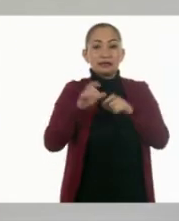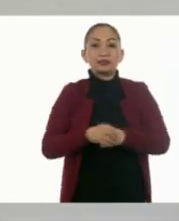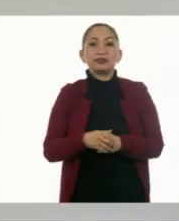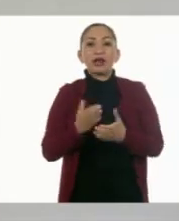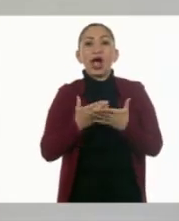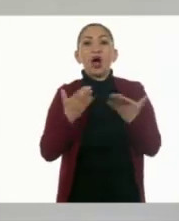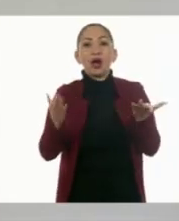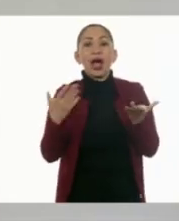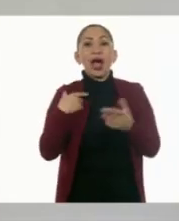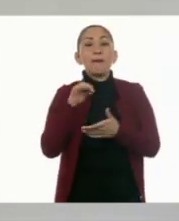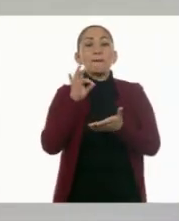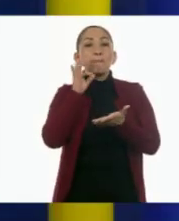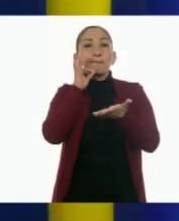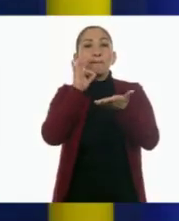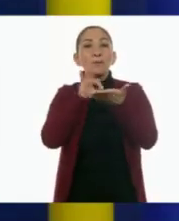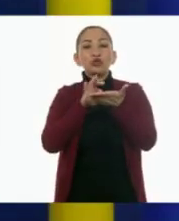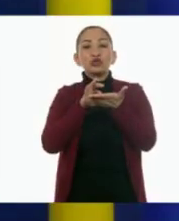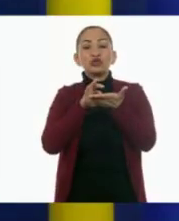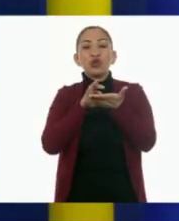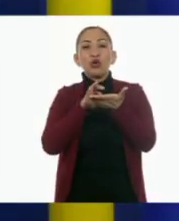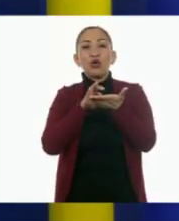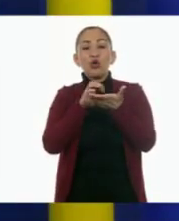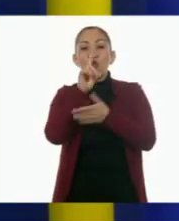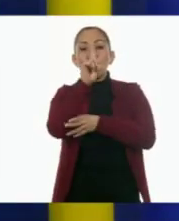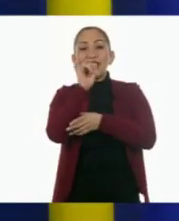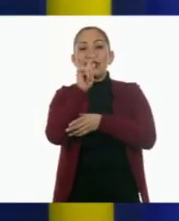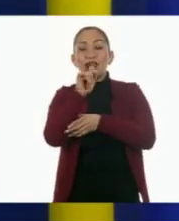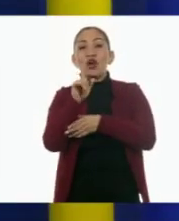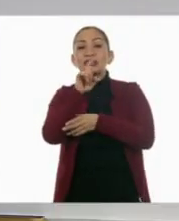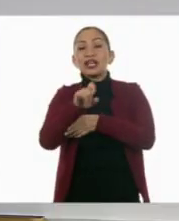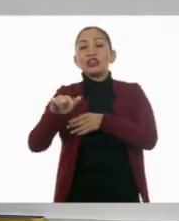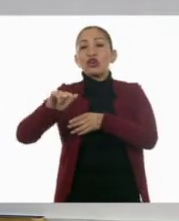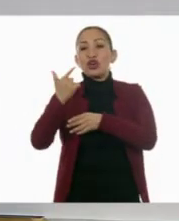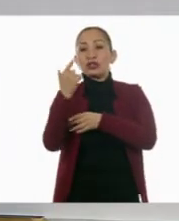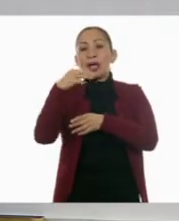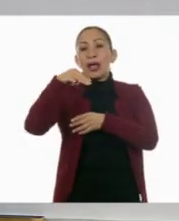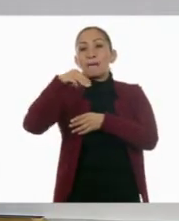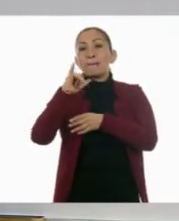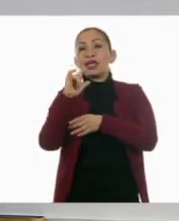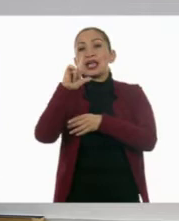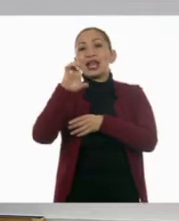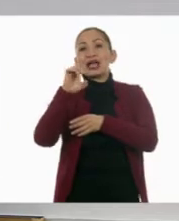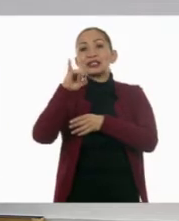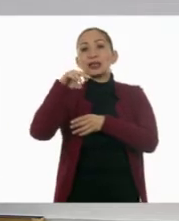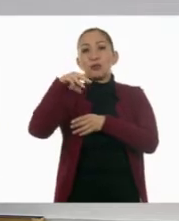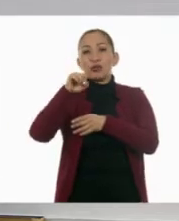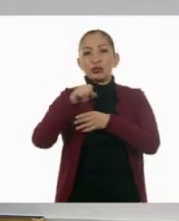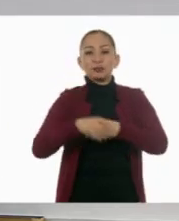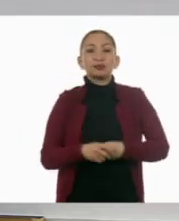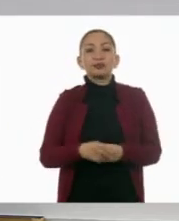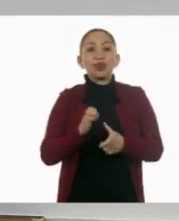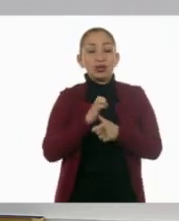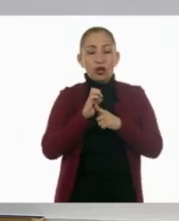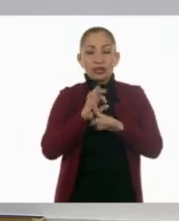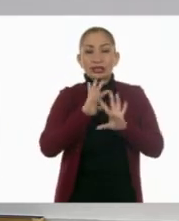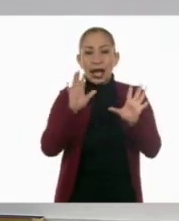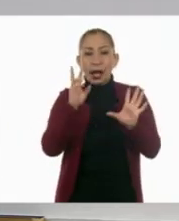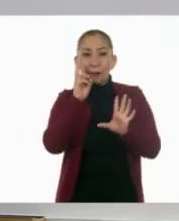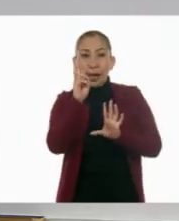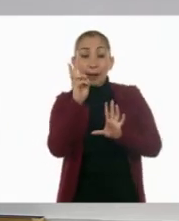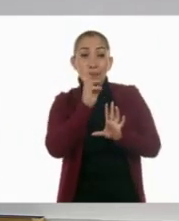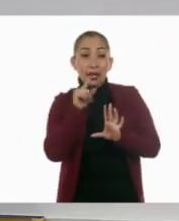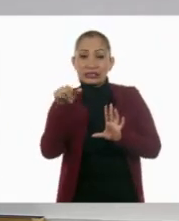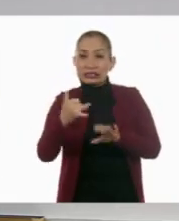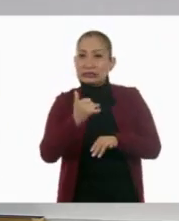nuestro punto 112 milésimos. Claro, es hasta menor que algo que ya estábamos sumando. Entonces, de esa manera podríamos comprobar que